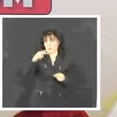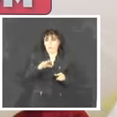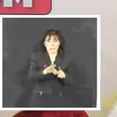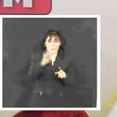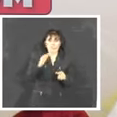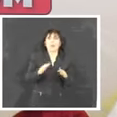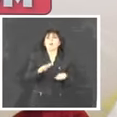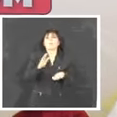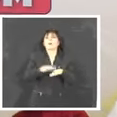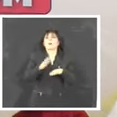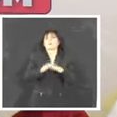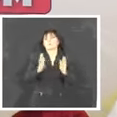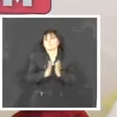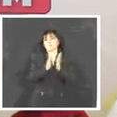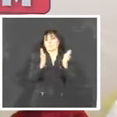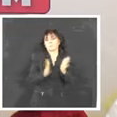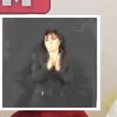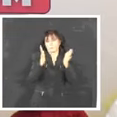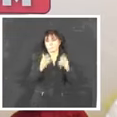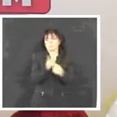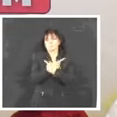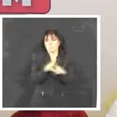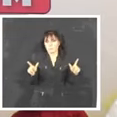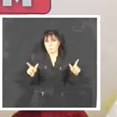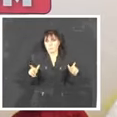democracia. E igual.